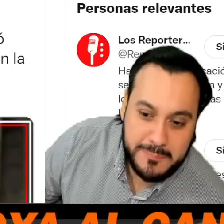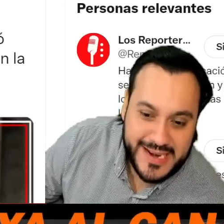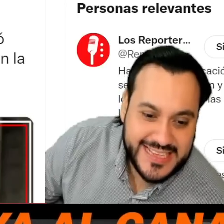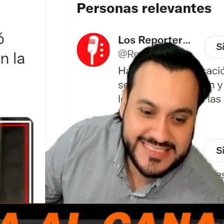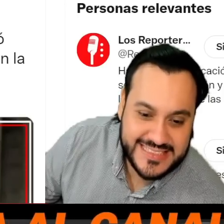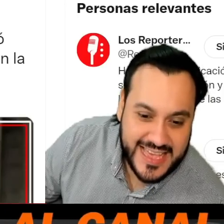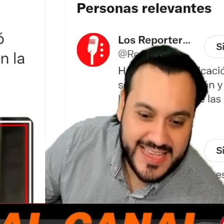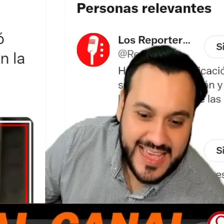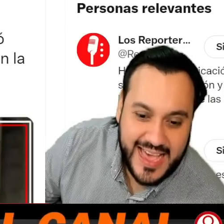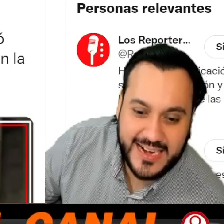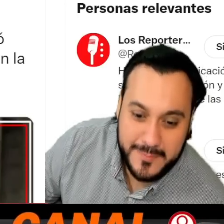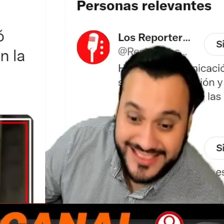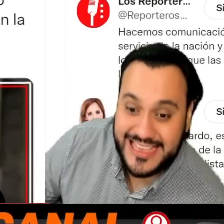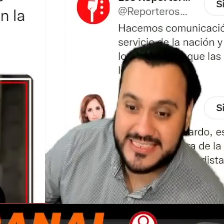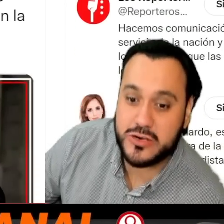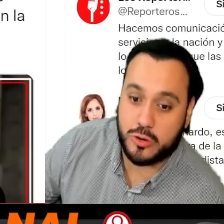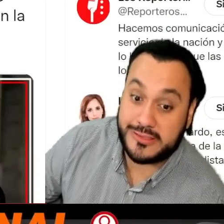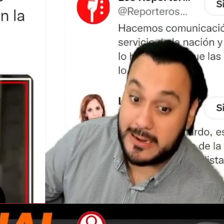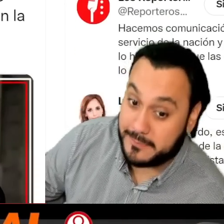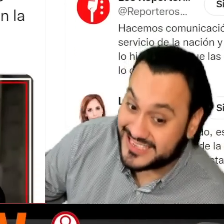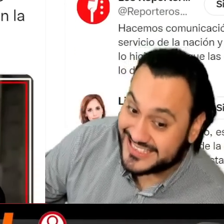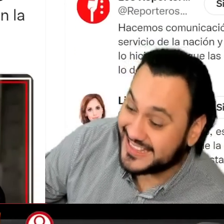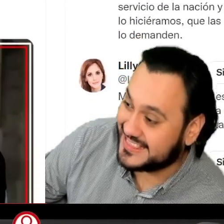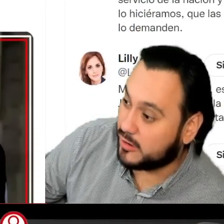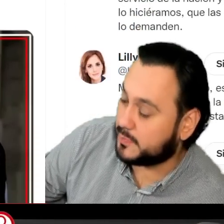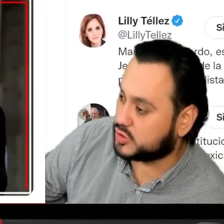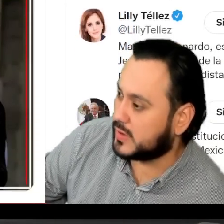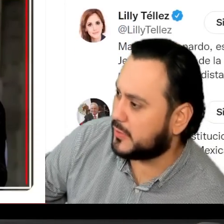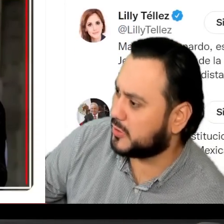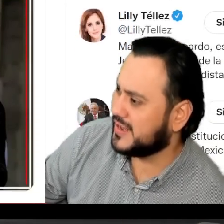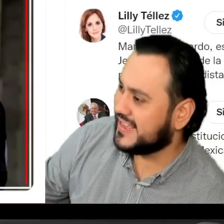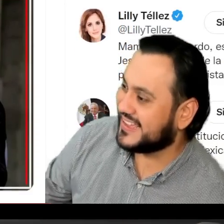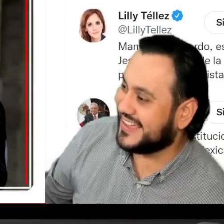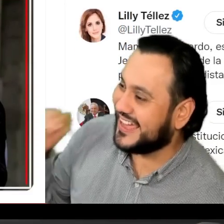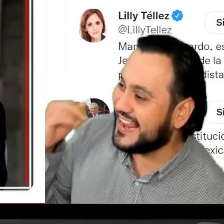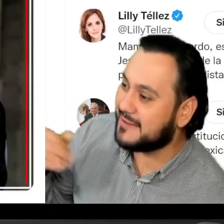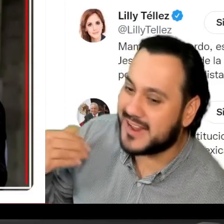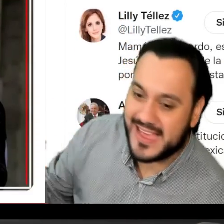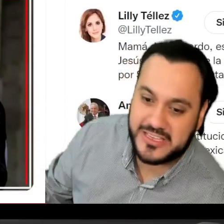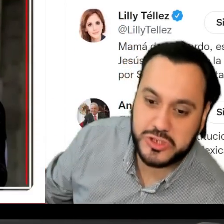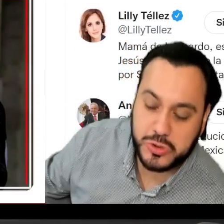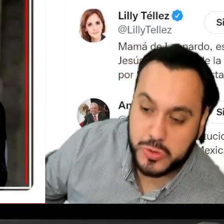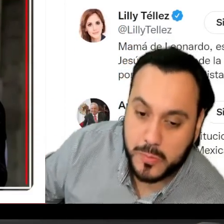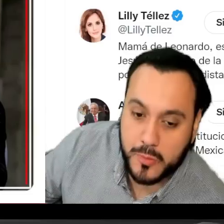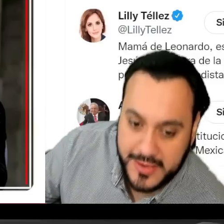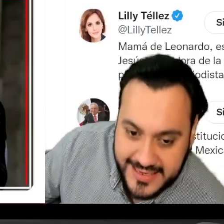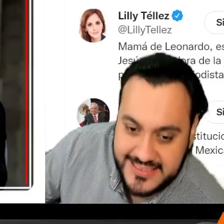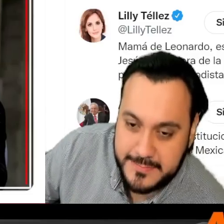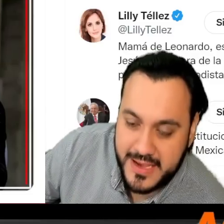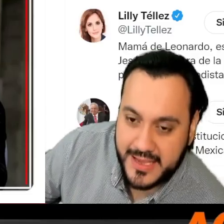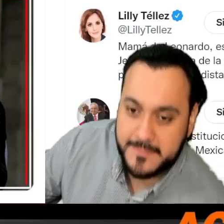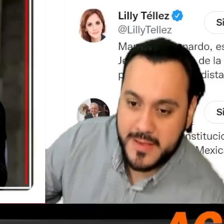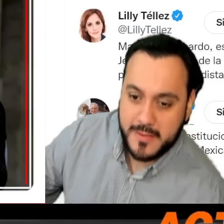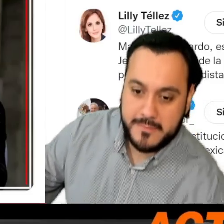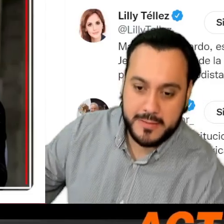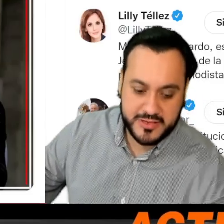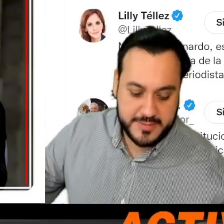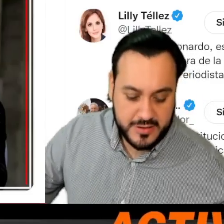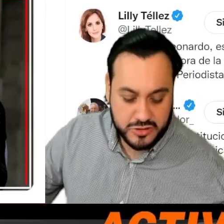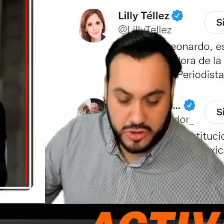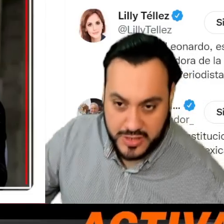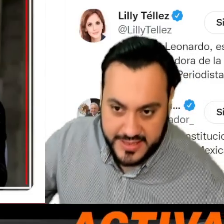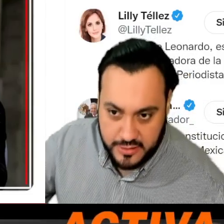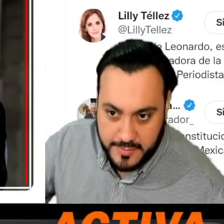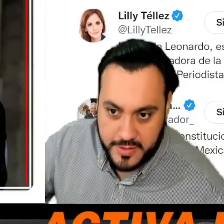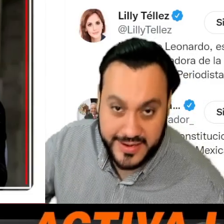senadora panista arremete así contra el presidente lópez obrador que la habrá hecho borrar esta imagen bajo los